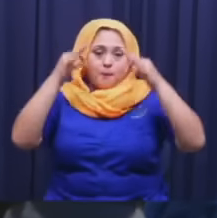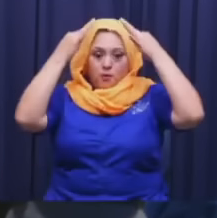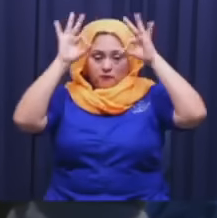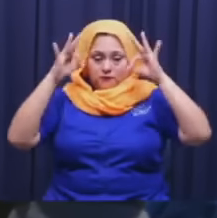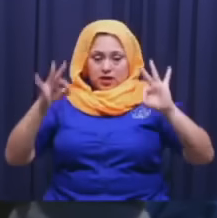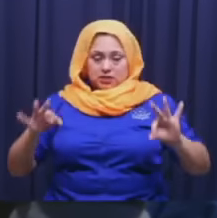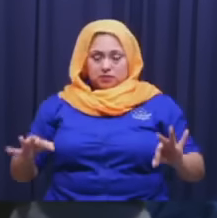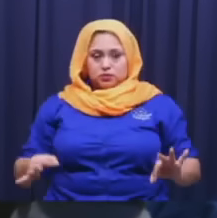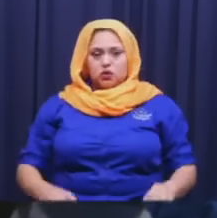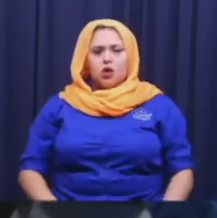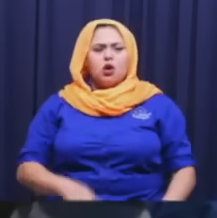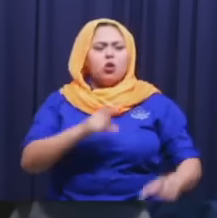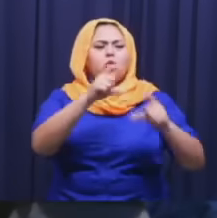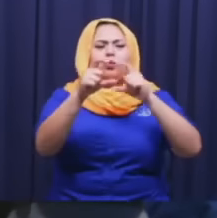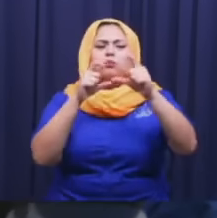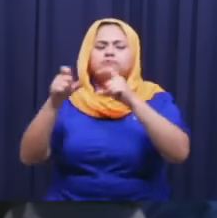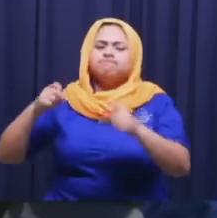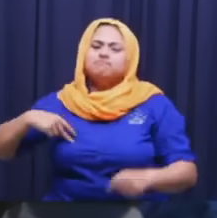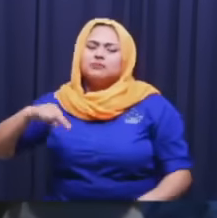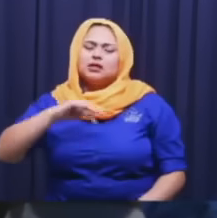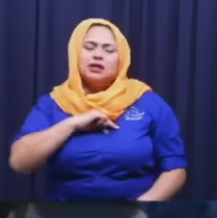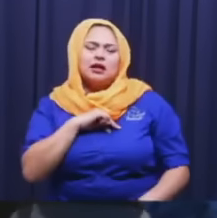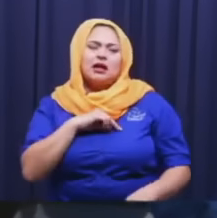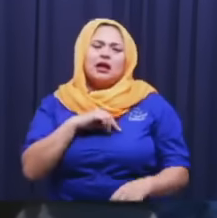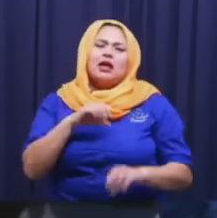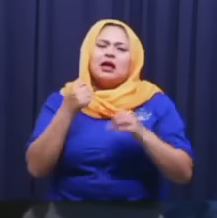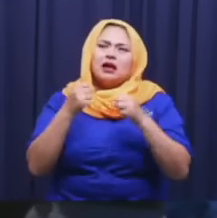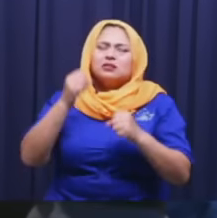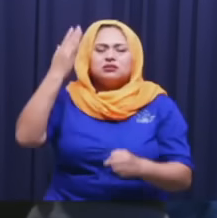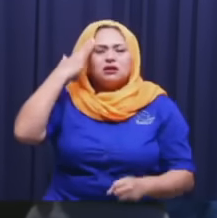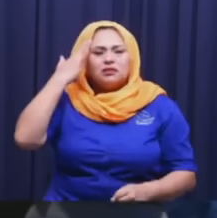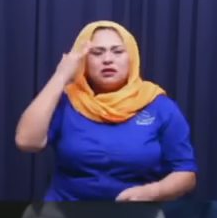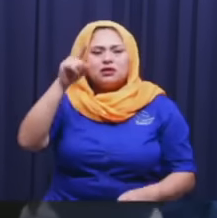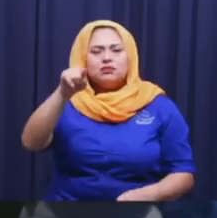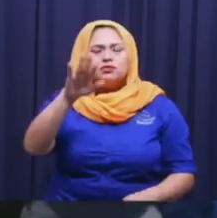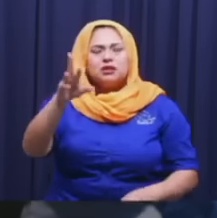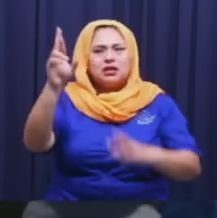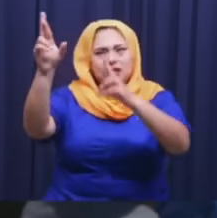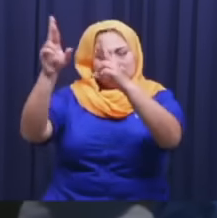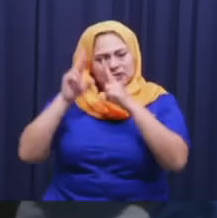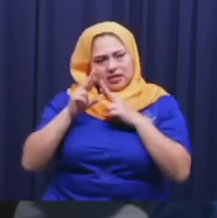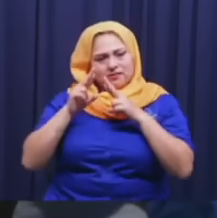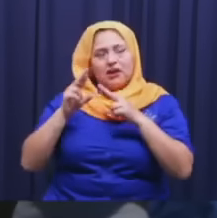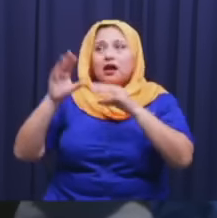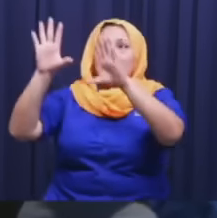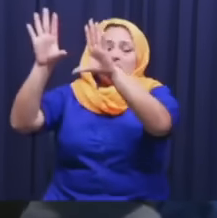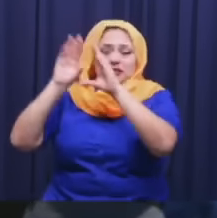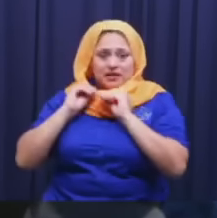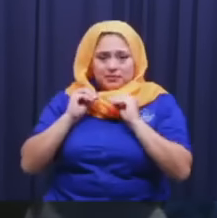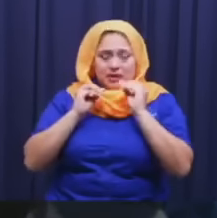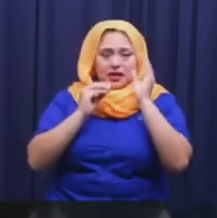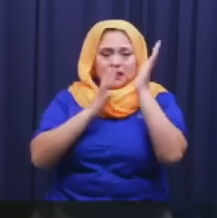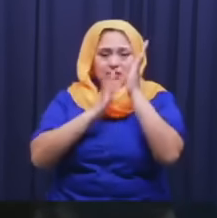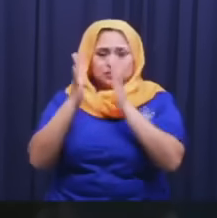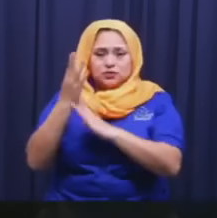con nosotros y háganos saber que usted está recibiendo al Señor en su corazón o está reconciliando con Él.